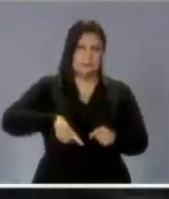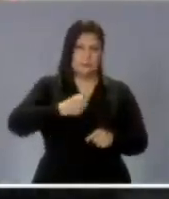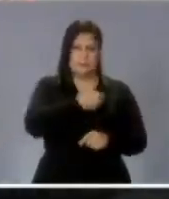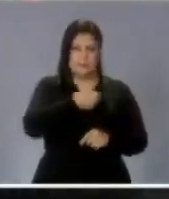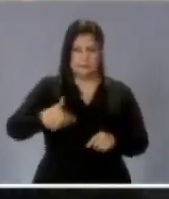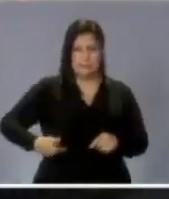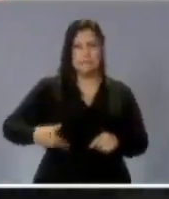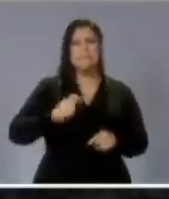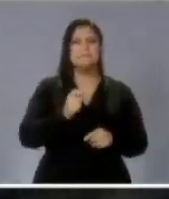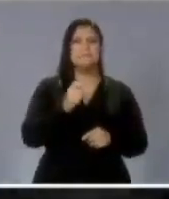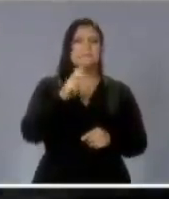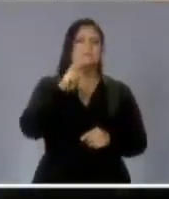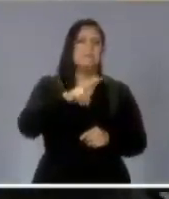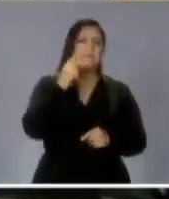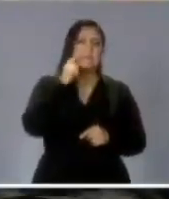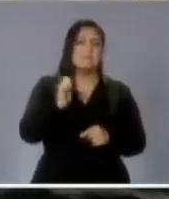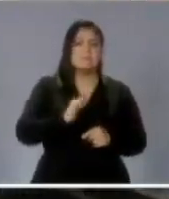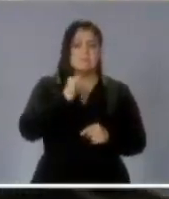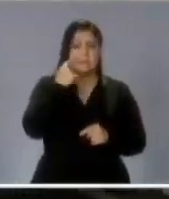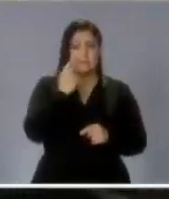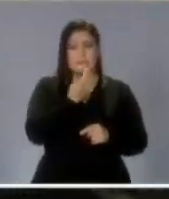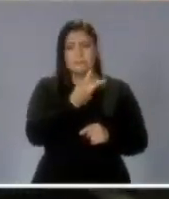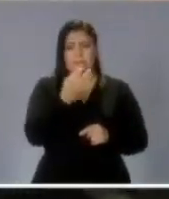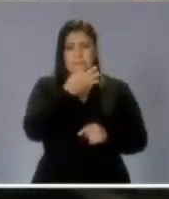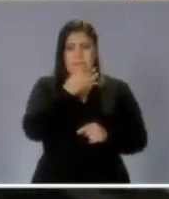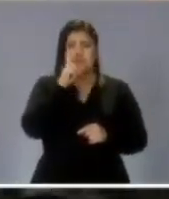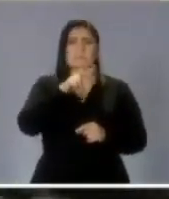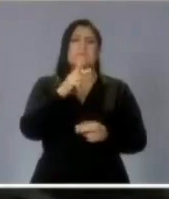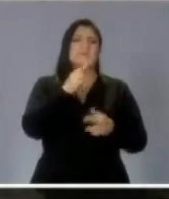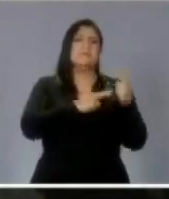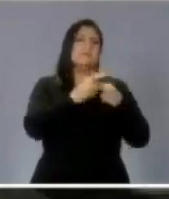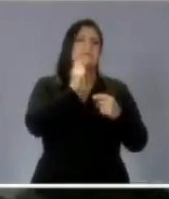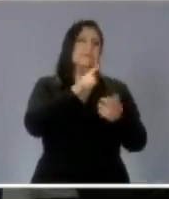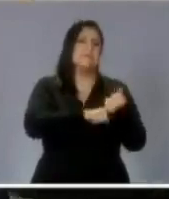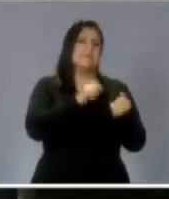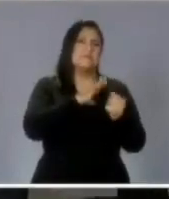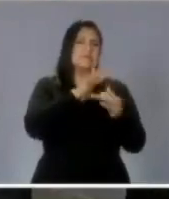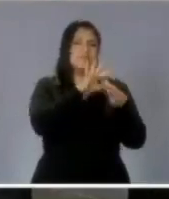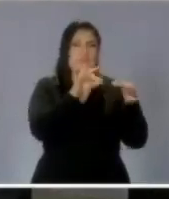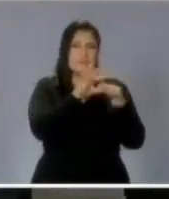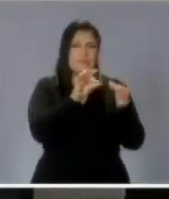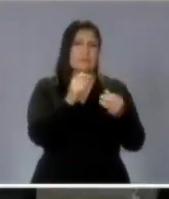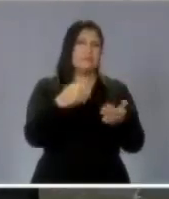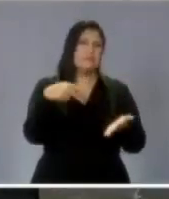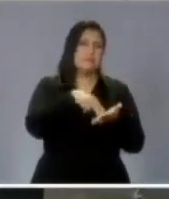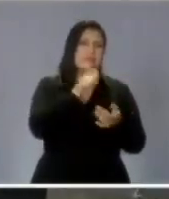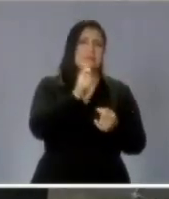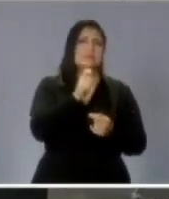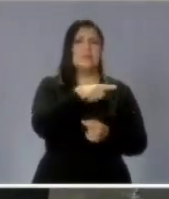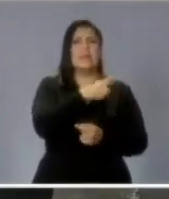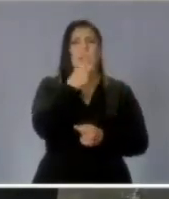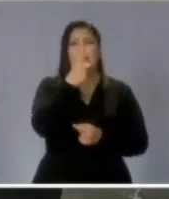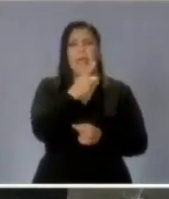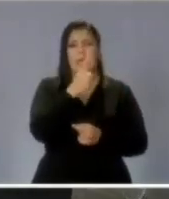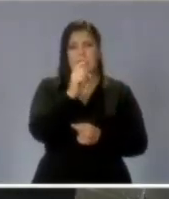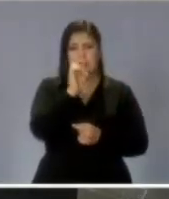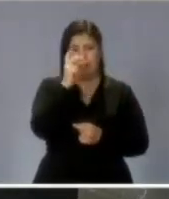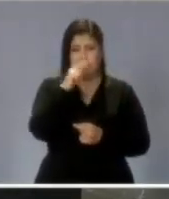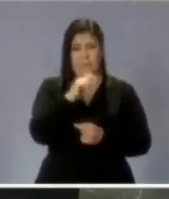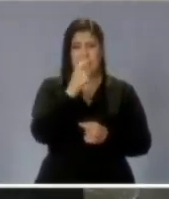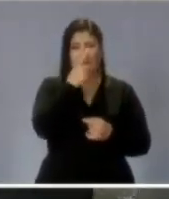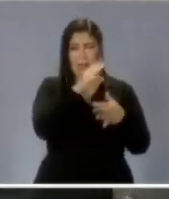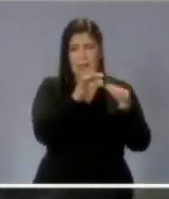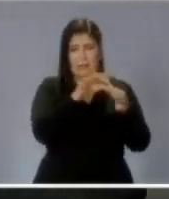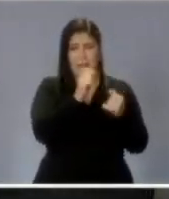a aprovechar estos minutos regresando a el mensaje en la parte final lo selló con una frase una frase muy